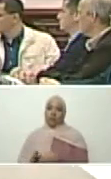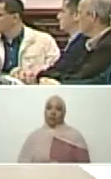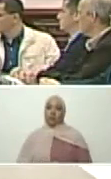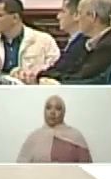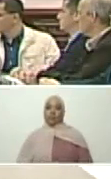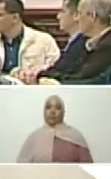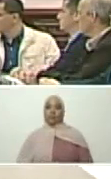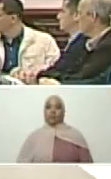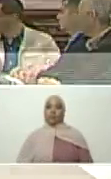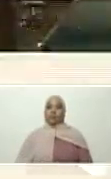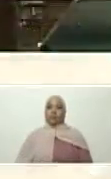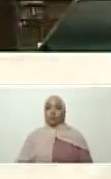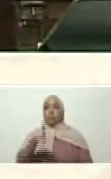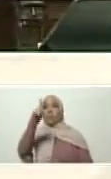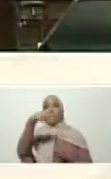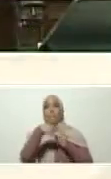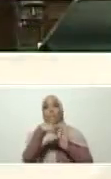Son miles,